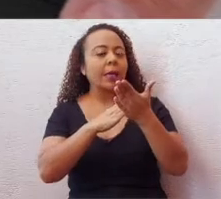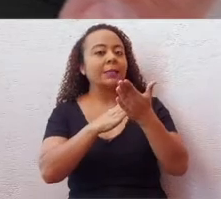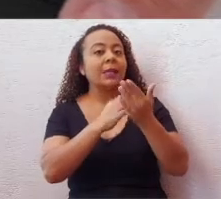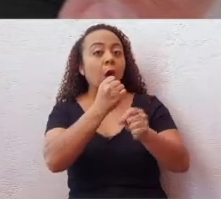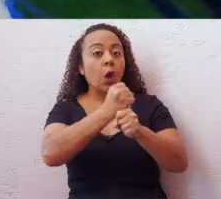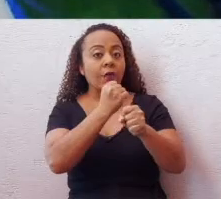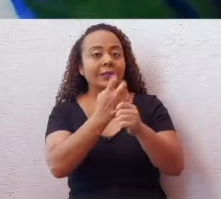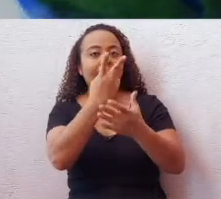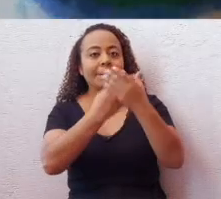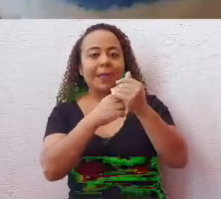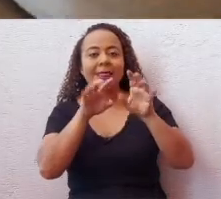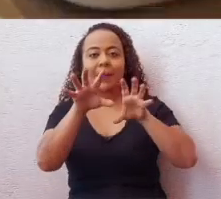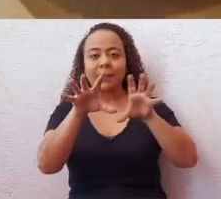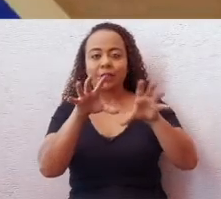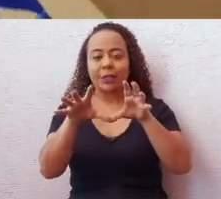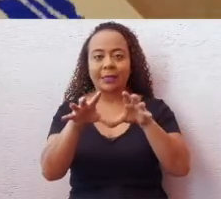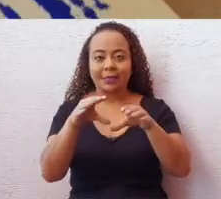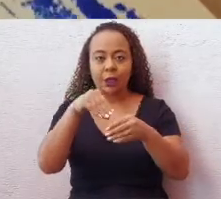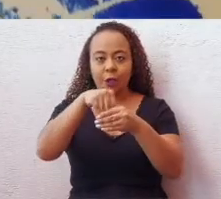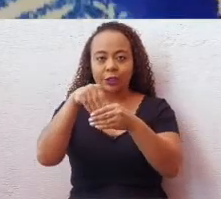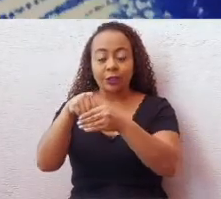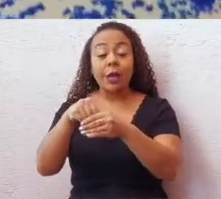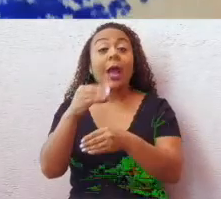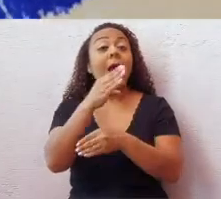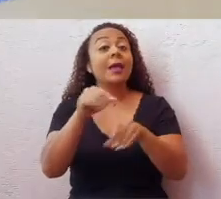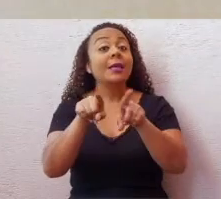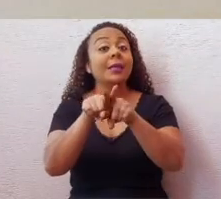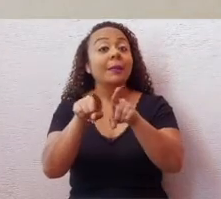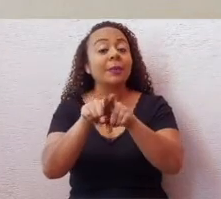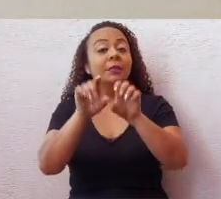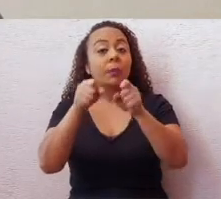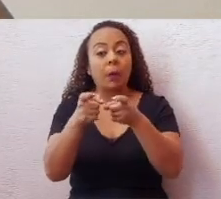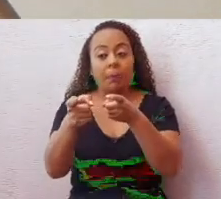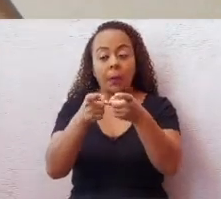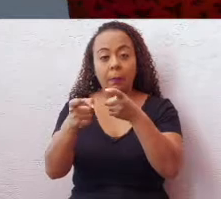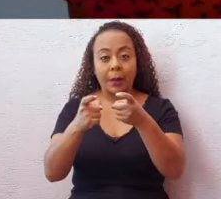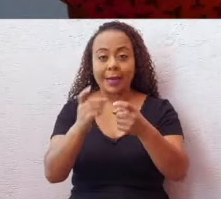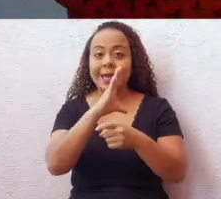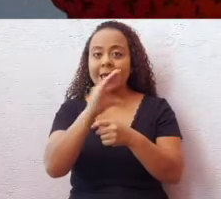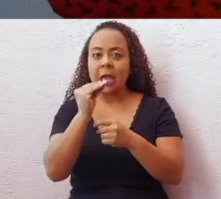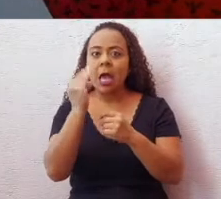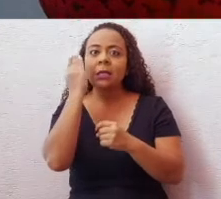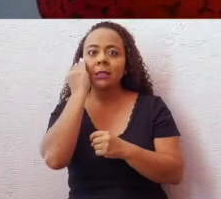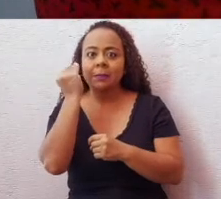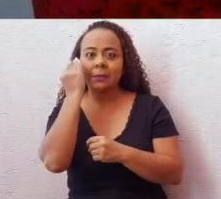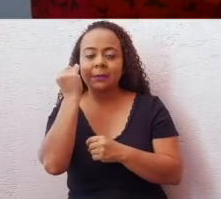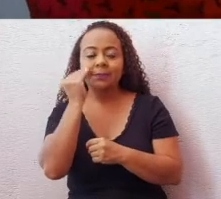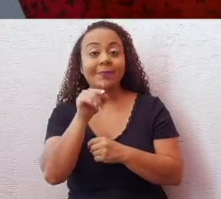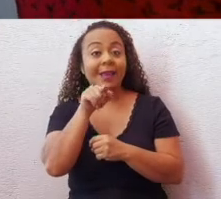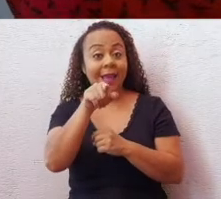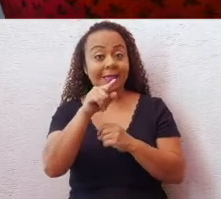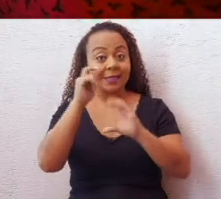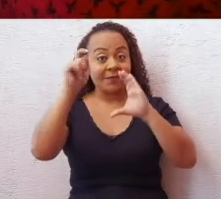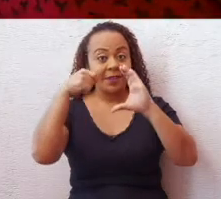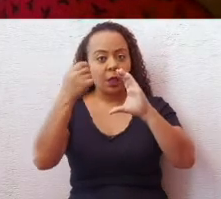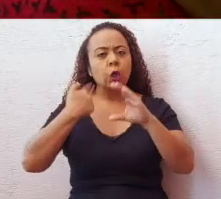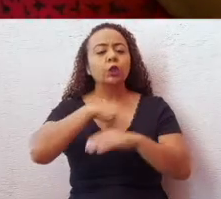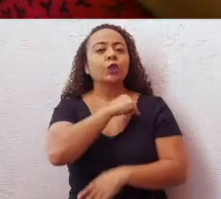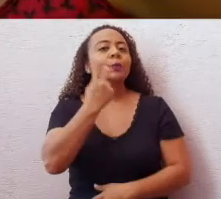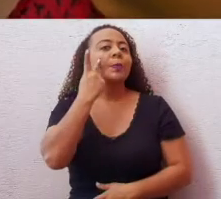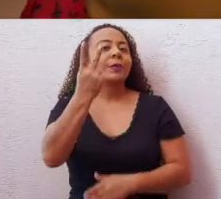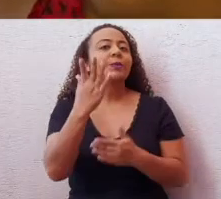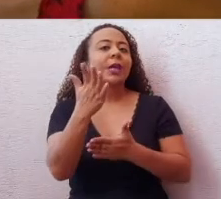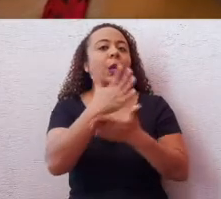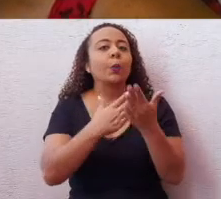bidimensionales de la colección además también se puede manipular y experimentar en este vídeo recorreremos